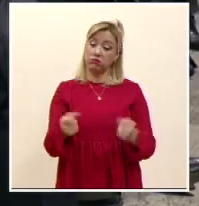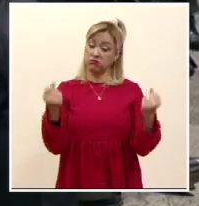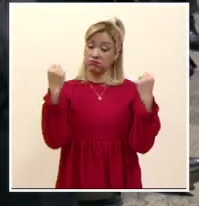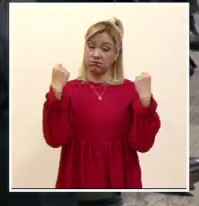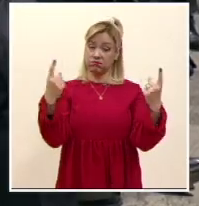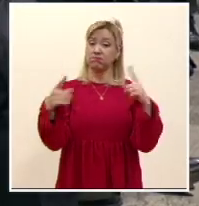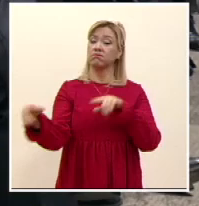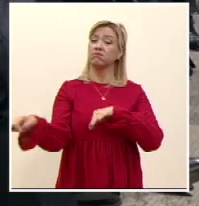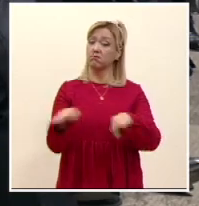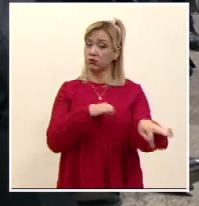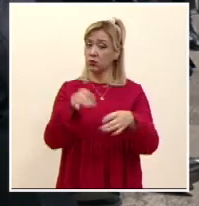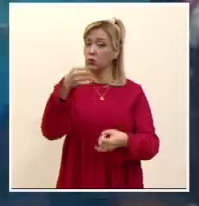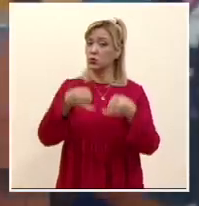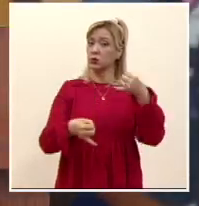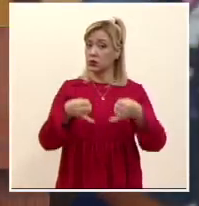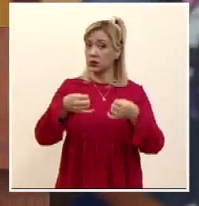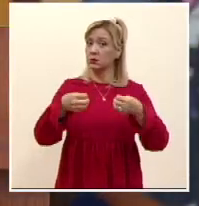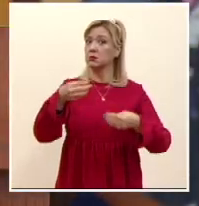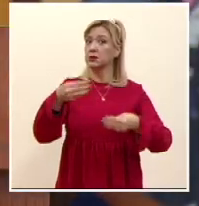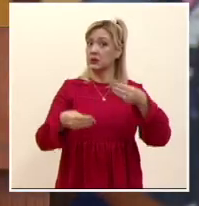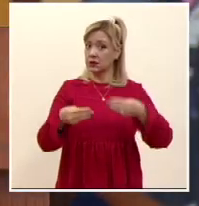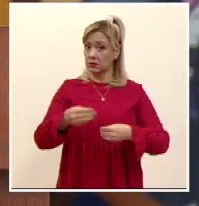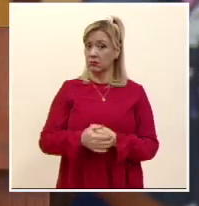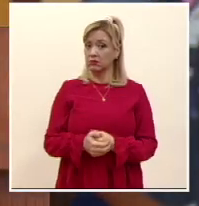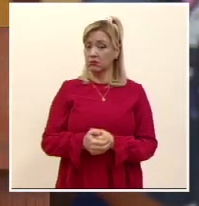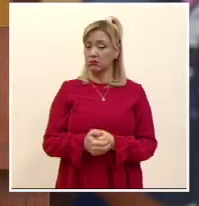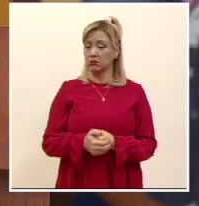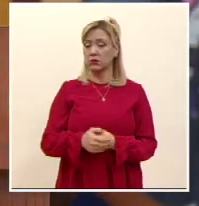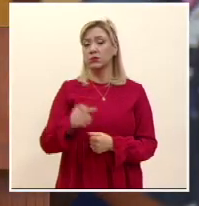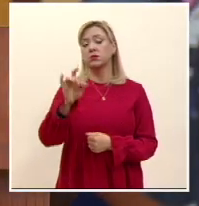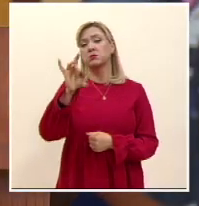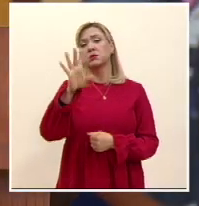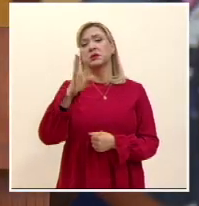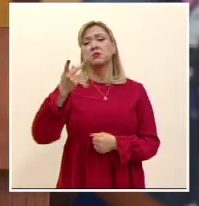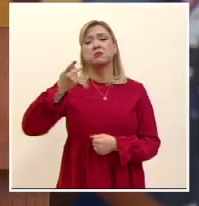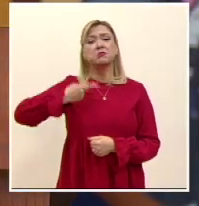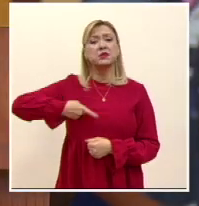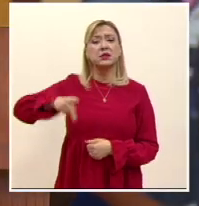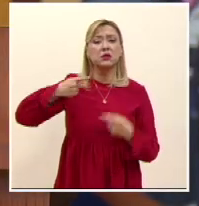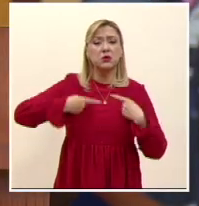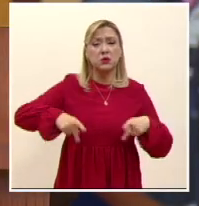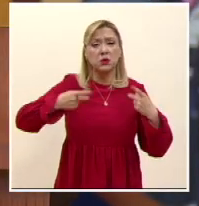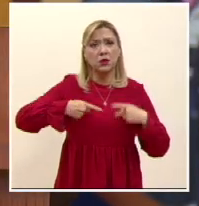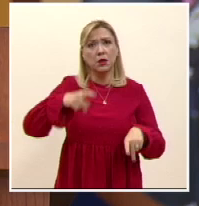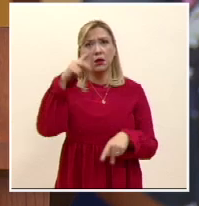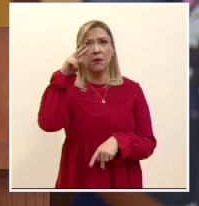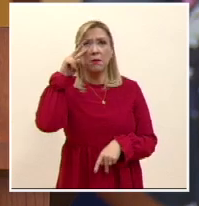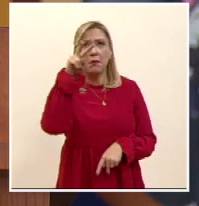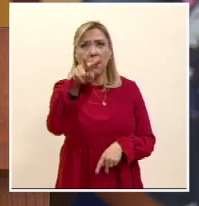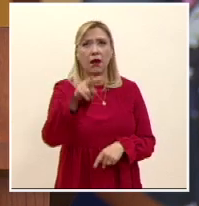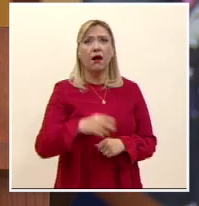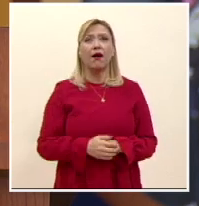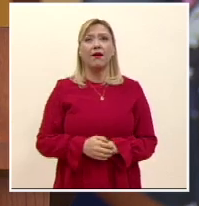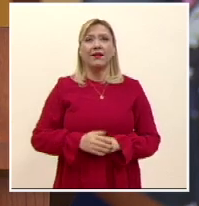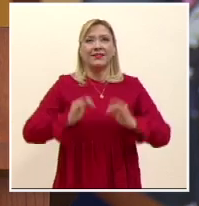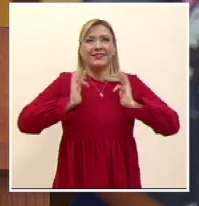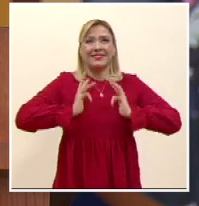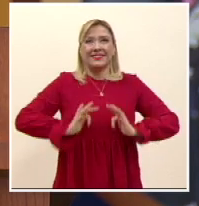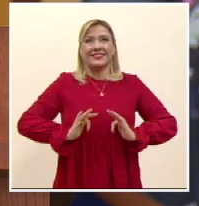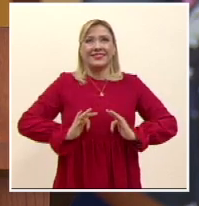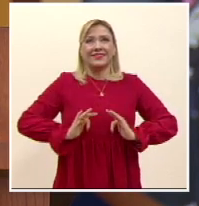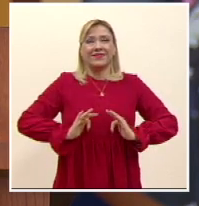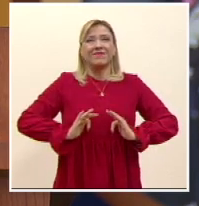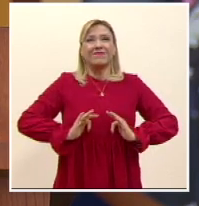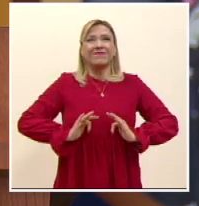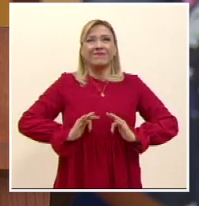actúan jueces y magistrados. Cuando la gente percibe la seguridad de que encontrará respuesta